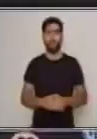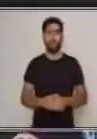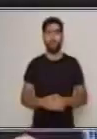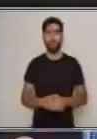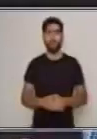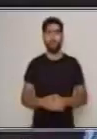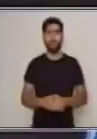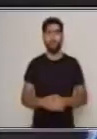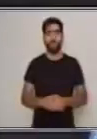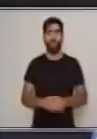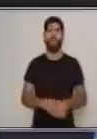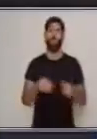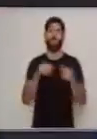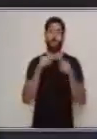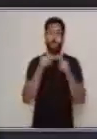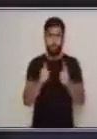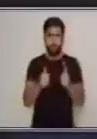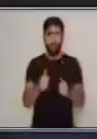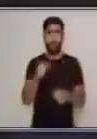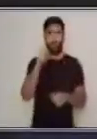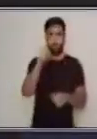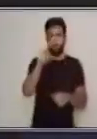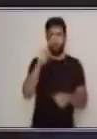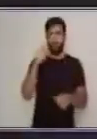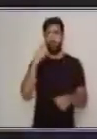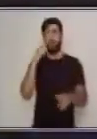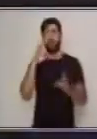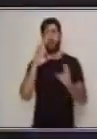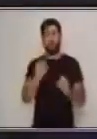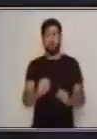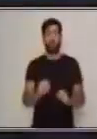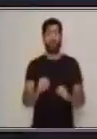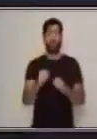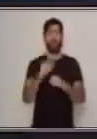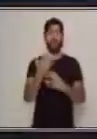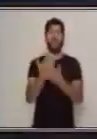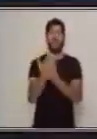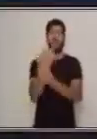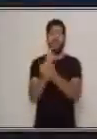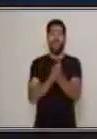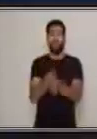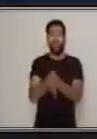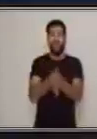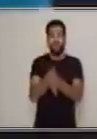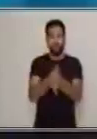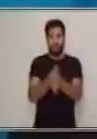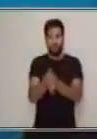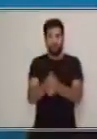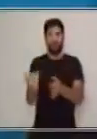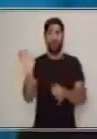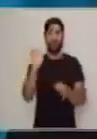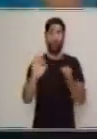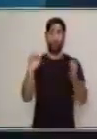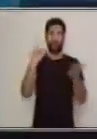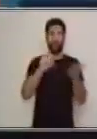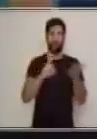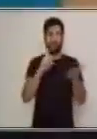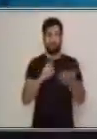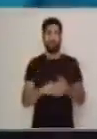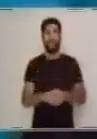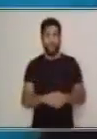Muy bien. Si te diste cuenta, se estaban lavando las manos o limpiando las manos con gel.